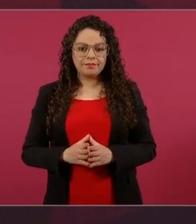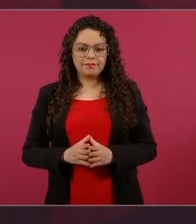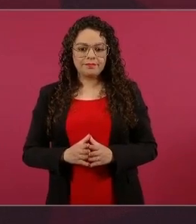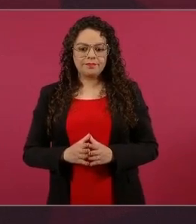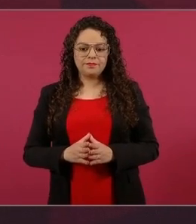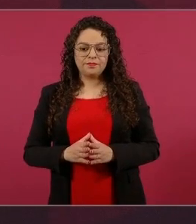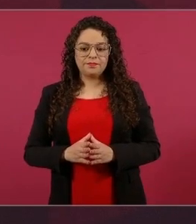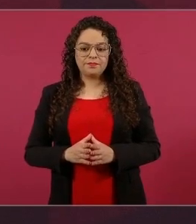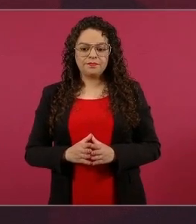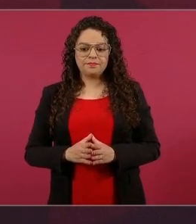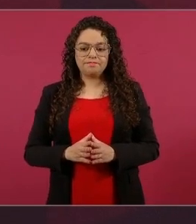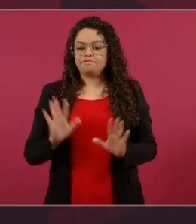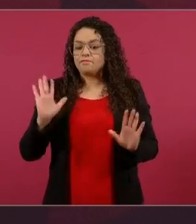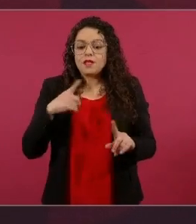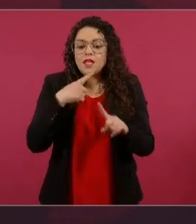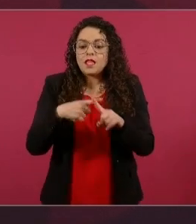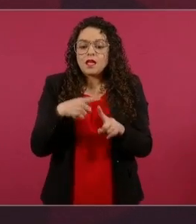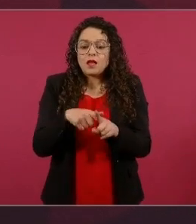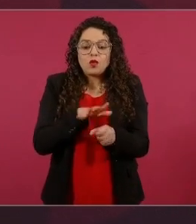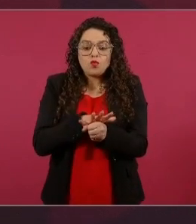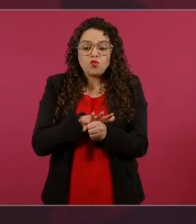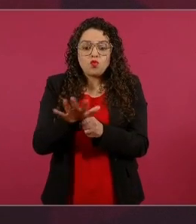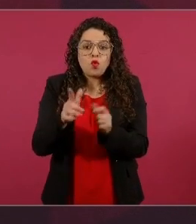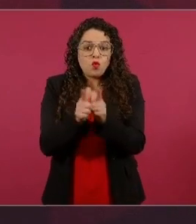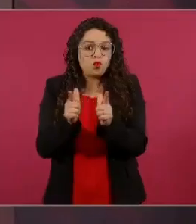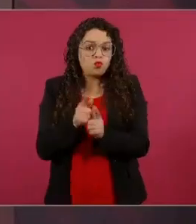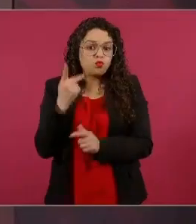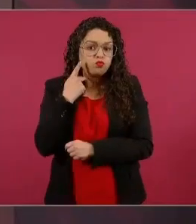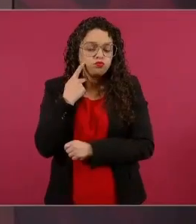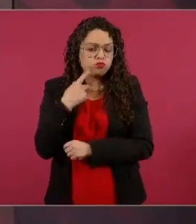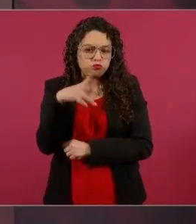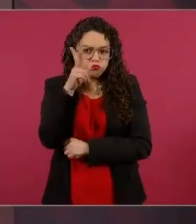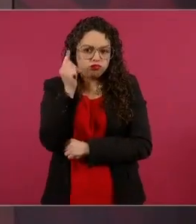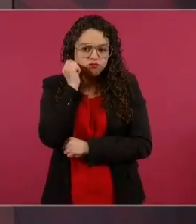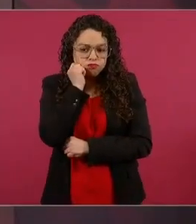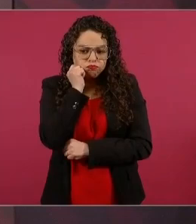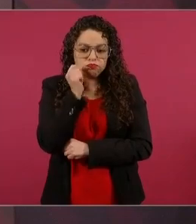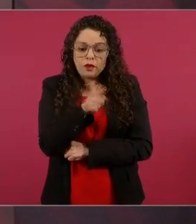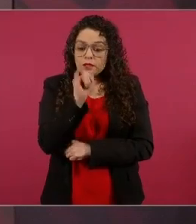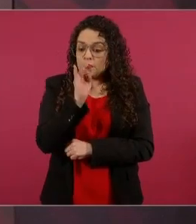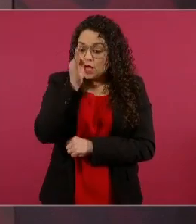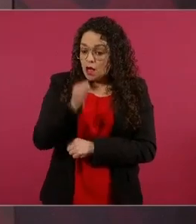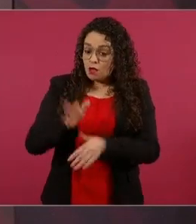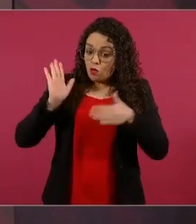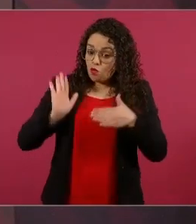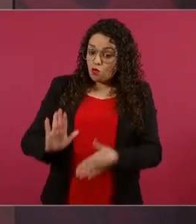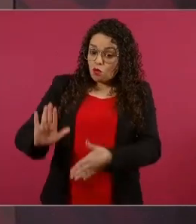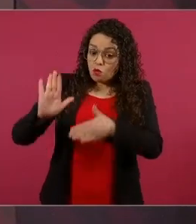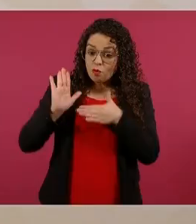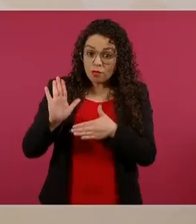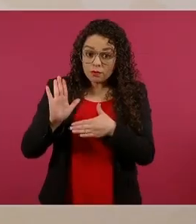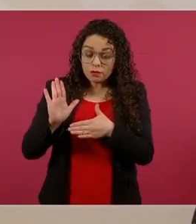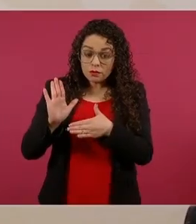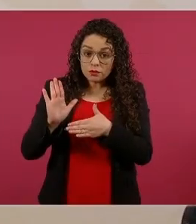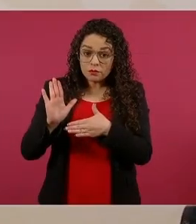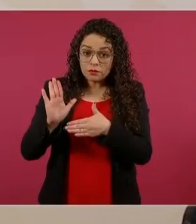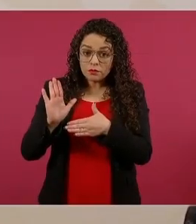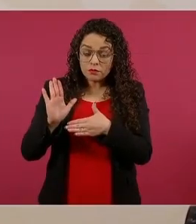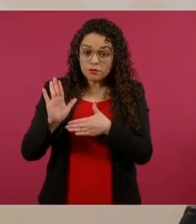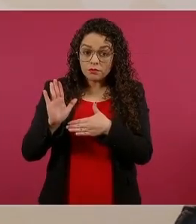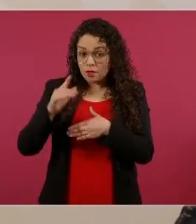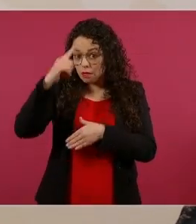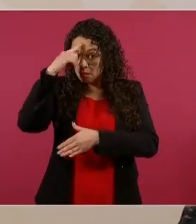eso cualquier partido que sea si se comprometen a